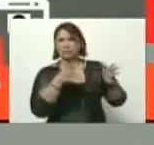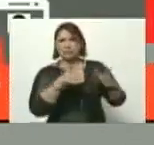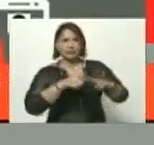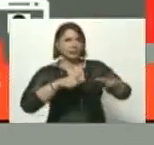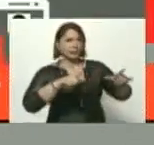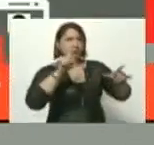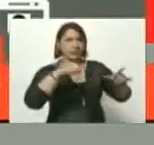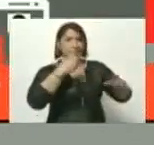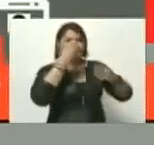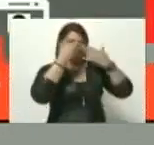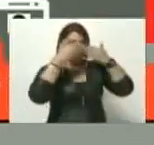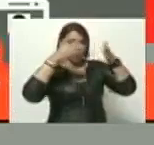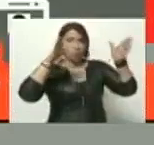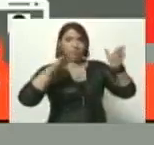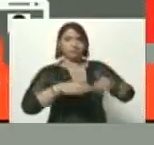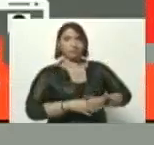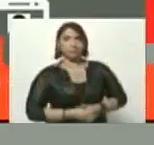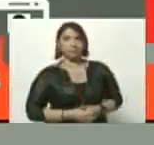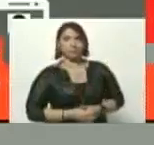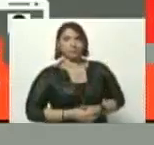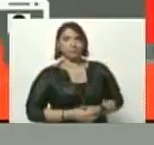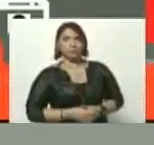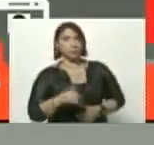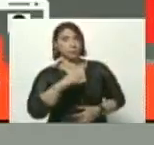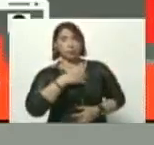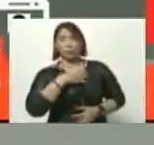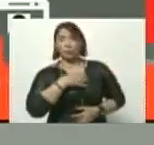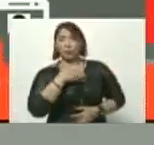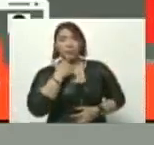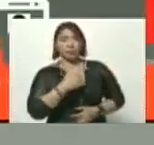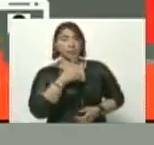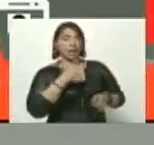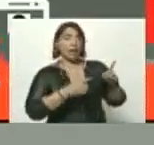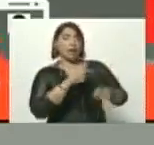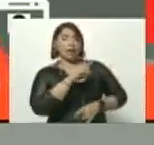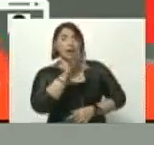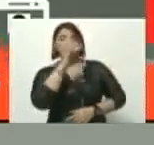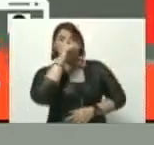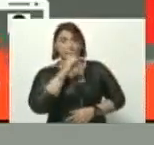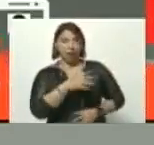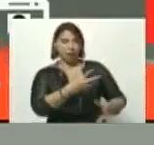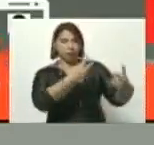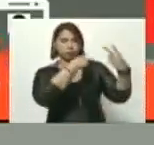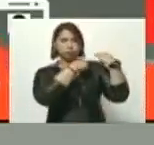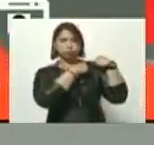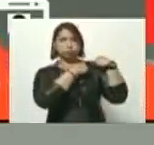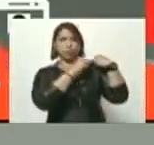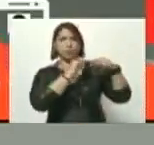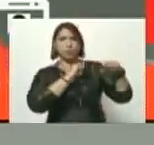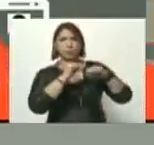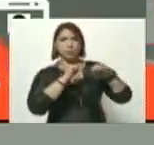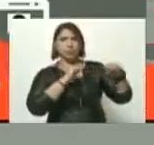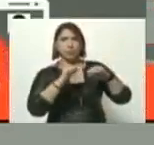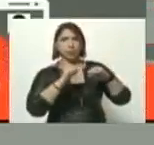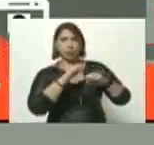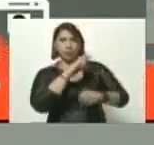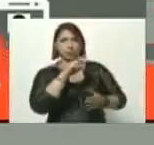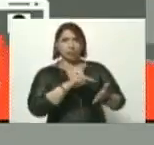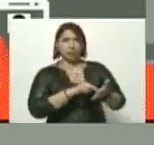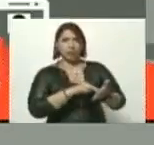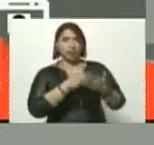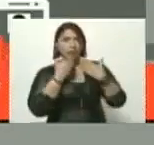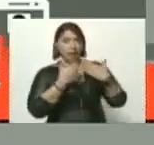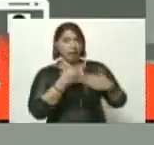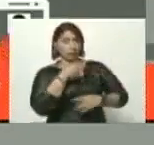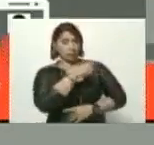espacios de visibilización. Bueno, no se puede decir que alguien de 25 años asume las riendas de un movimiento nacional, y es gracias